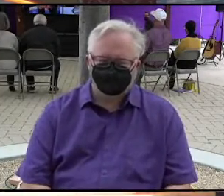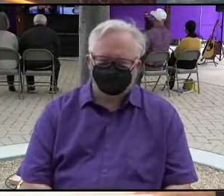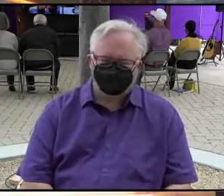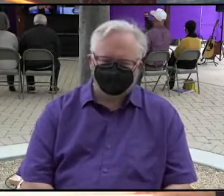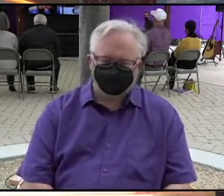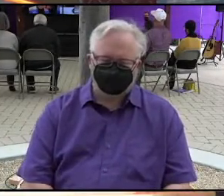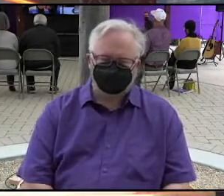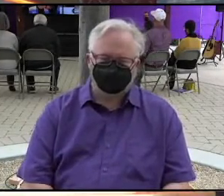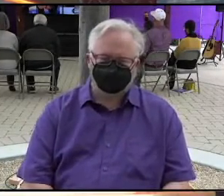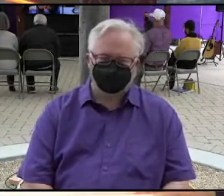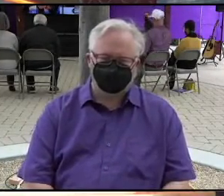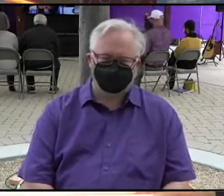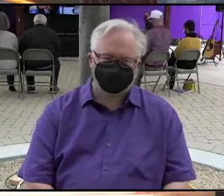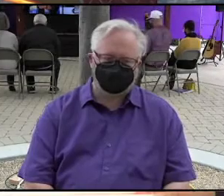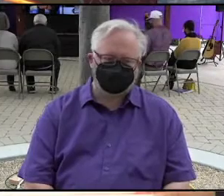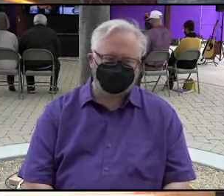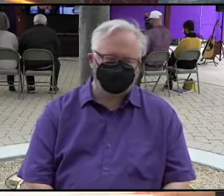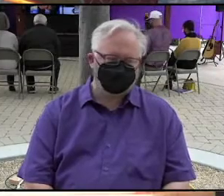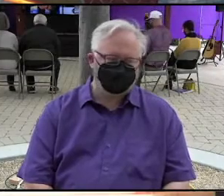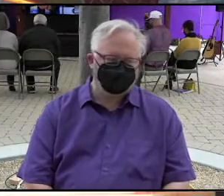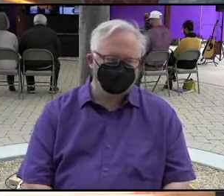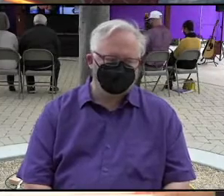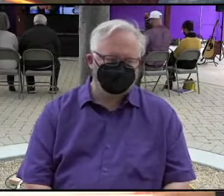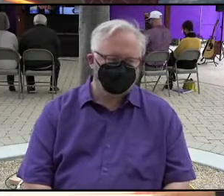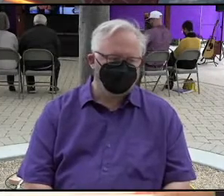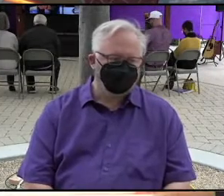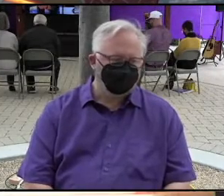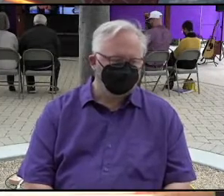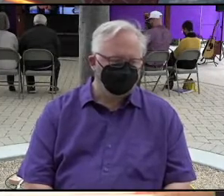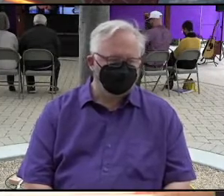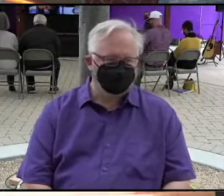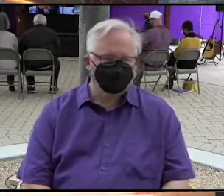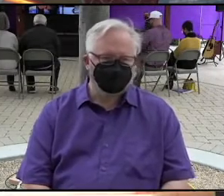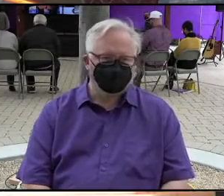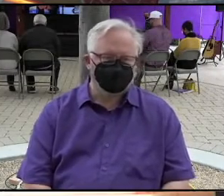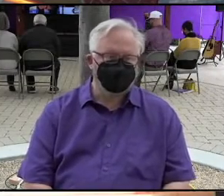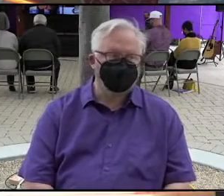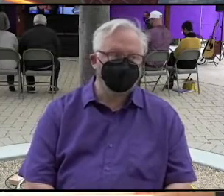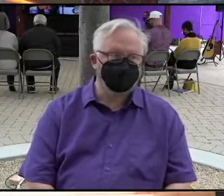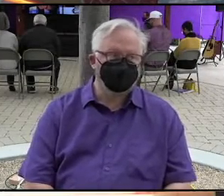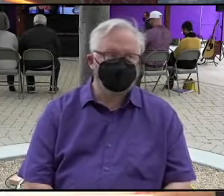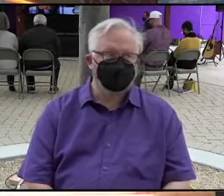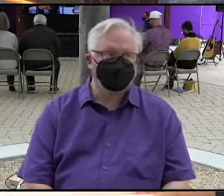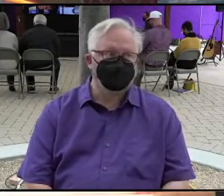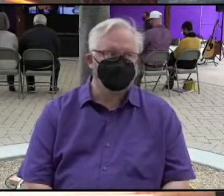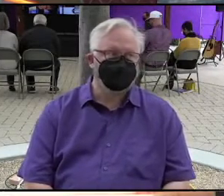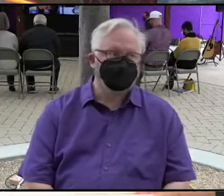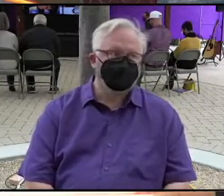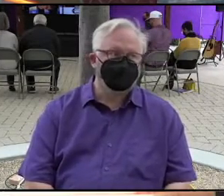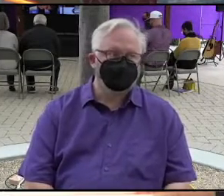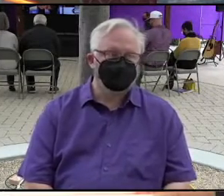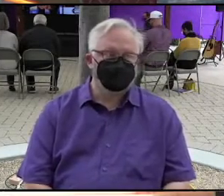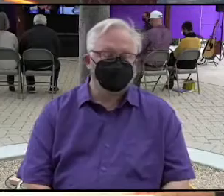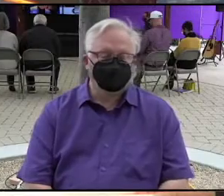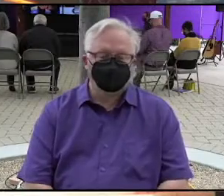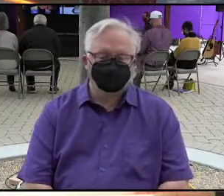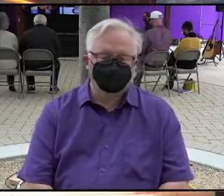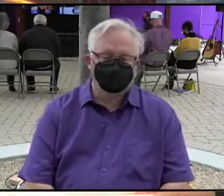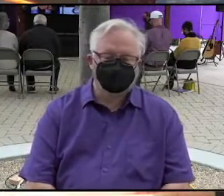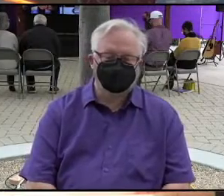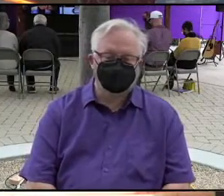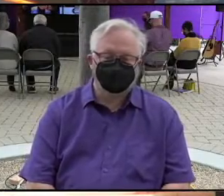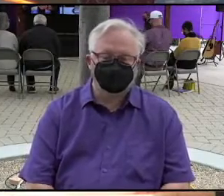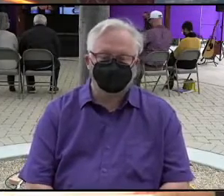ser más justos y cómo extendemos la bienvenida radical, o si quiere participar, comuníquese con Rosalba